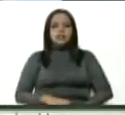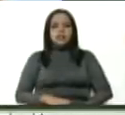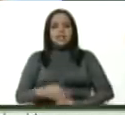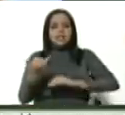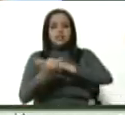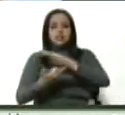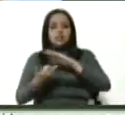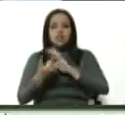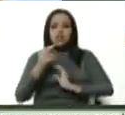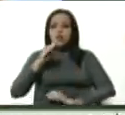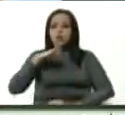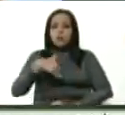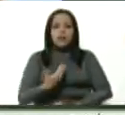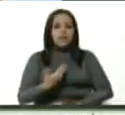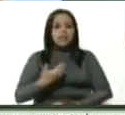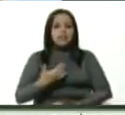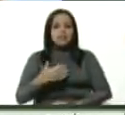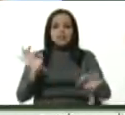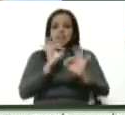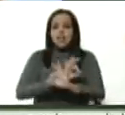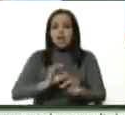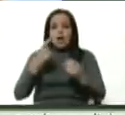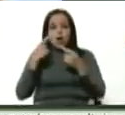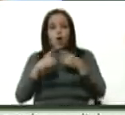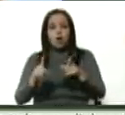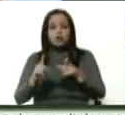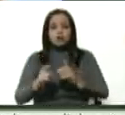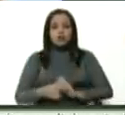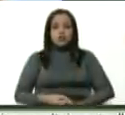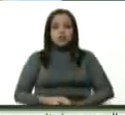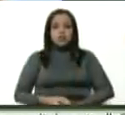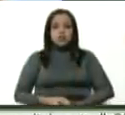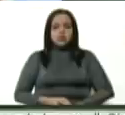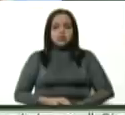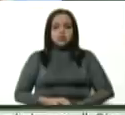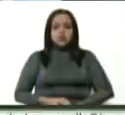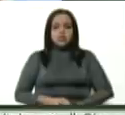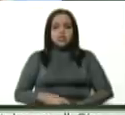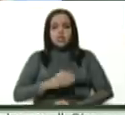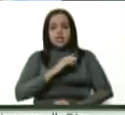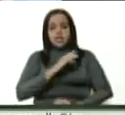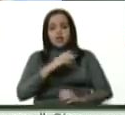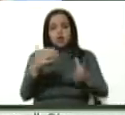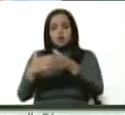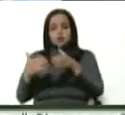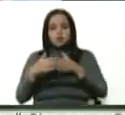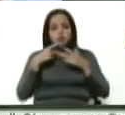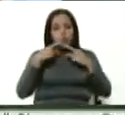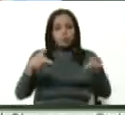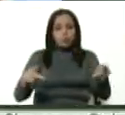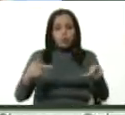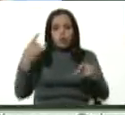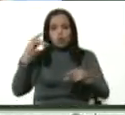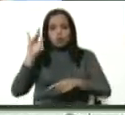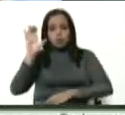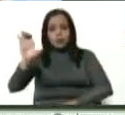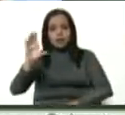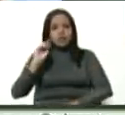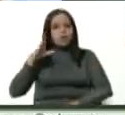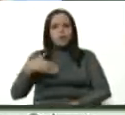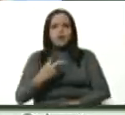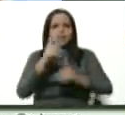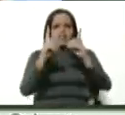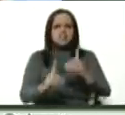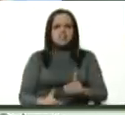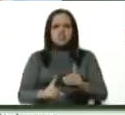puede ninguna institución de ninguna rama del poder público de otro país poder designar a